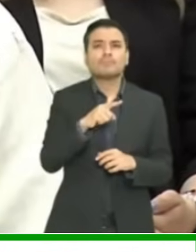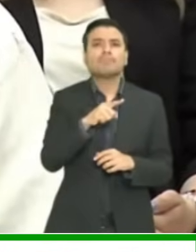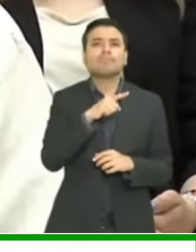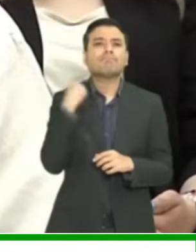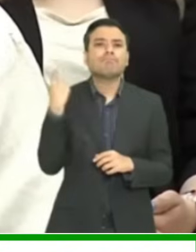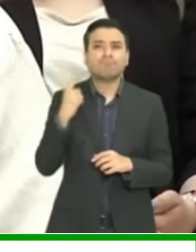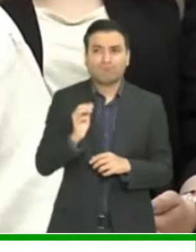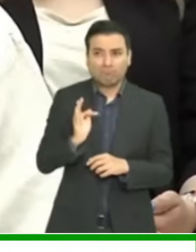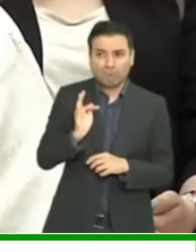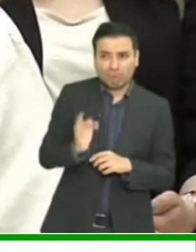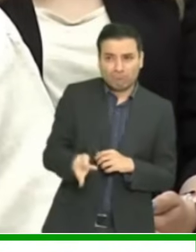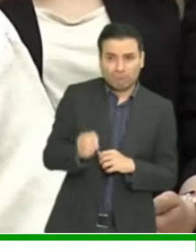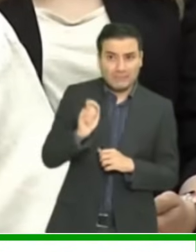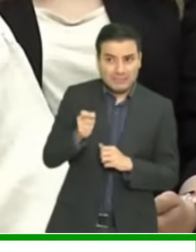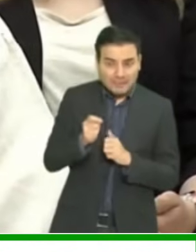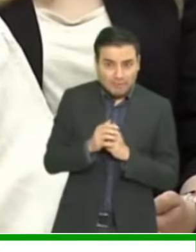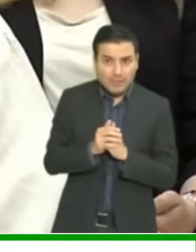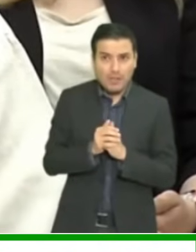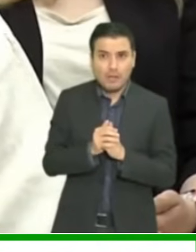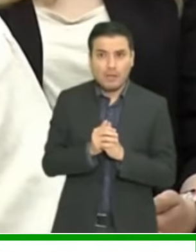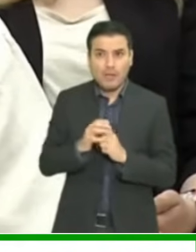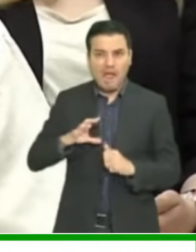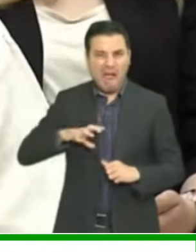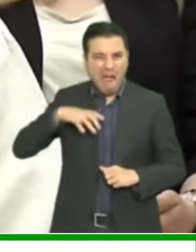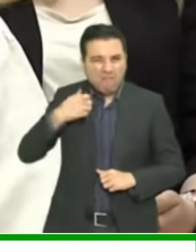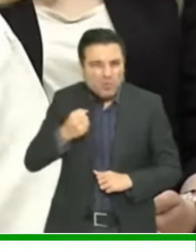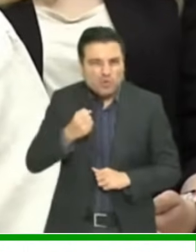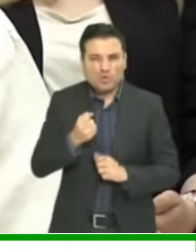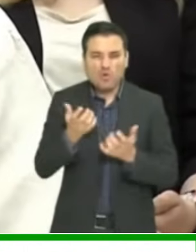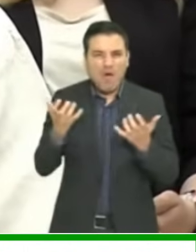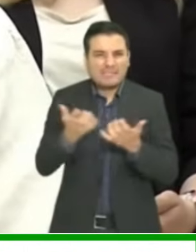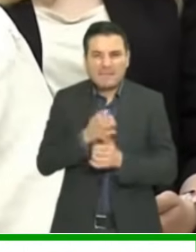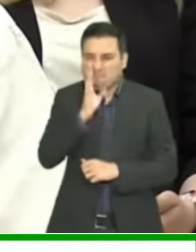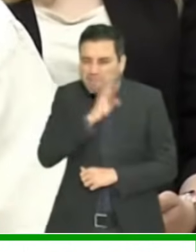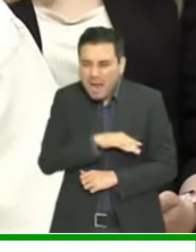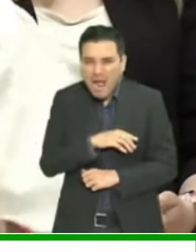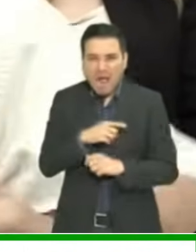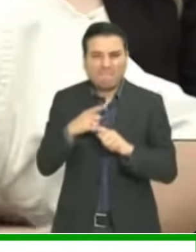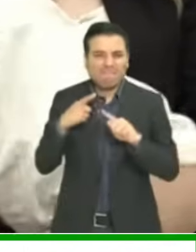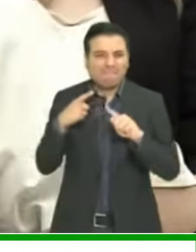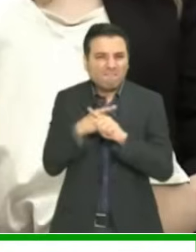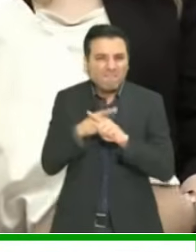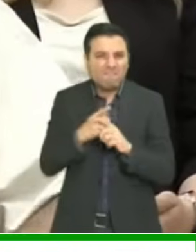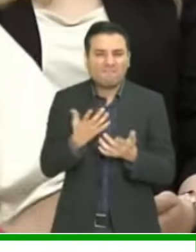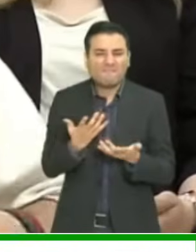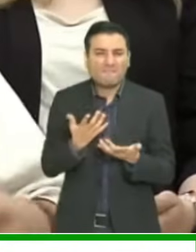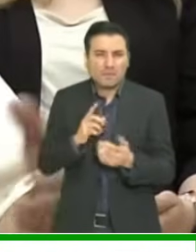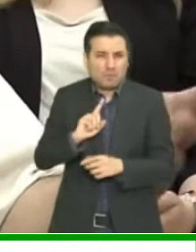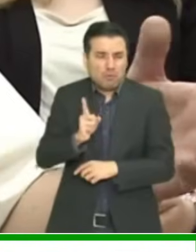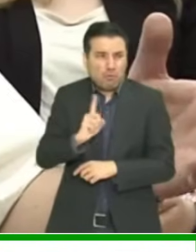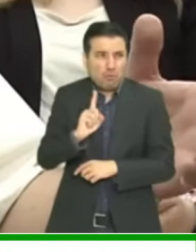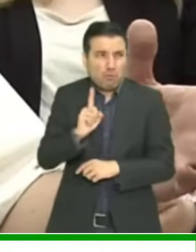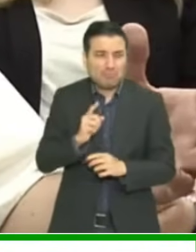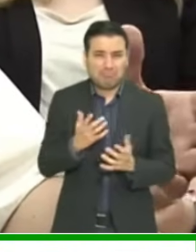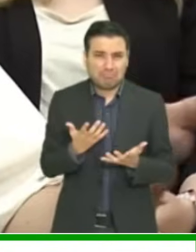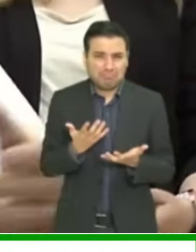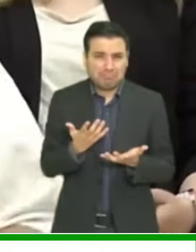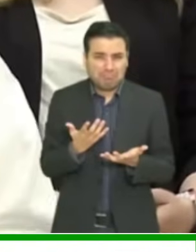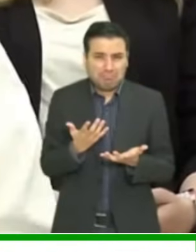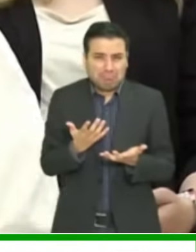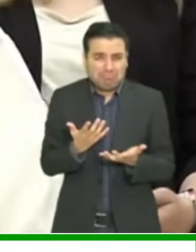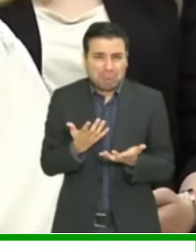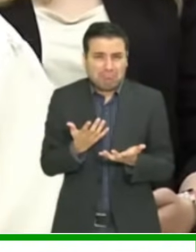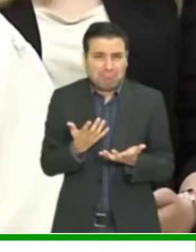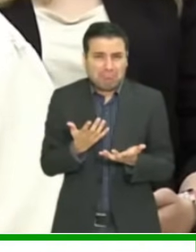ignorar abusos, ilegalidades, inconsistencias o desavenencias, incluso aquello que